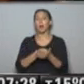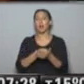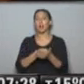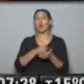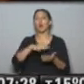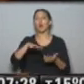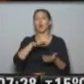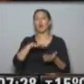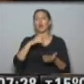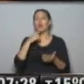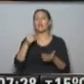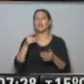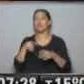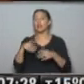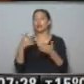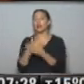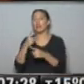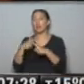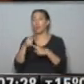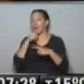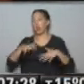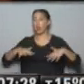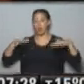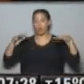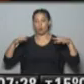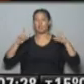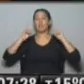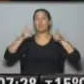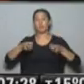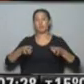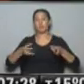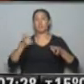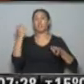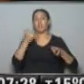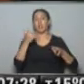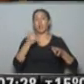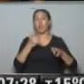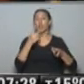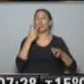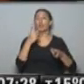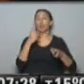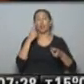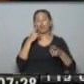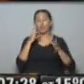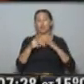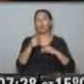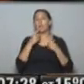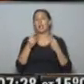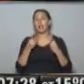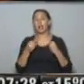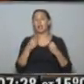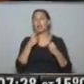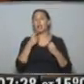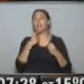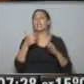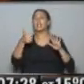urbano edificado a todos aquellos que han sido damnificados por el temporal. También hay dos medidas adicionales que se van a realizar, que son la prórroga